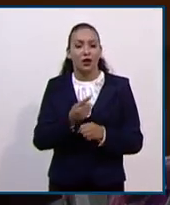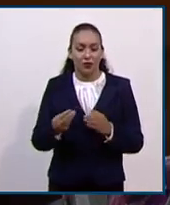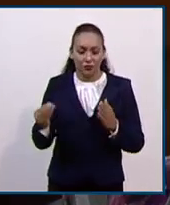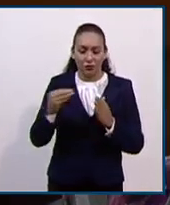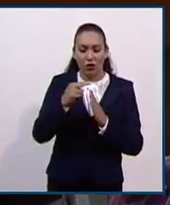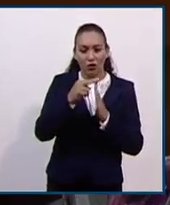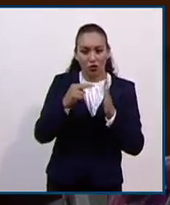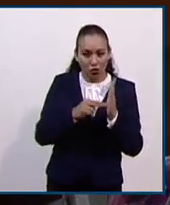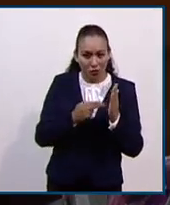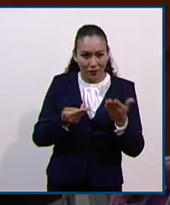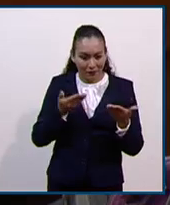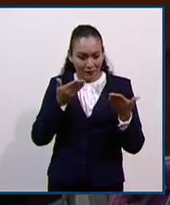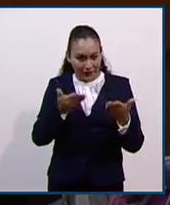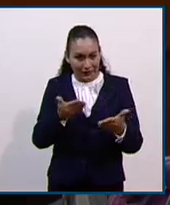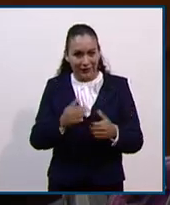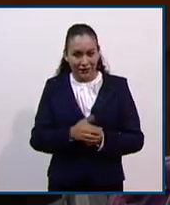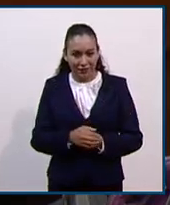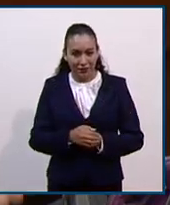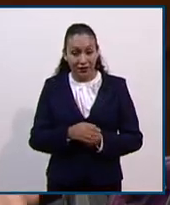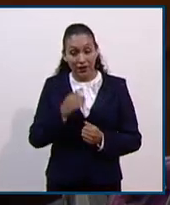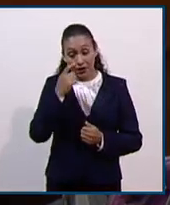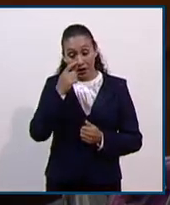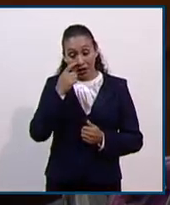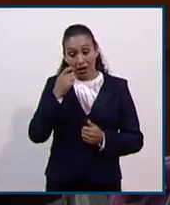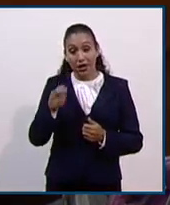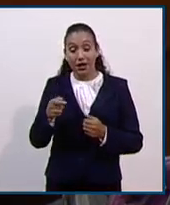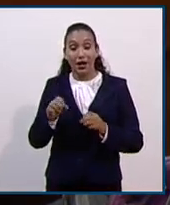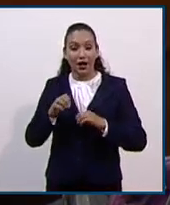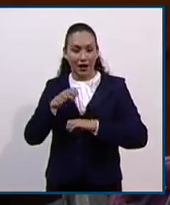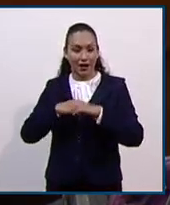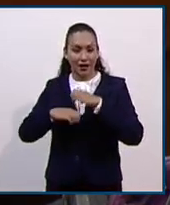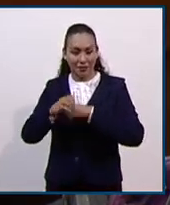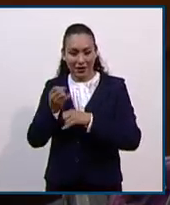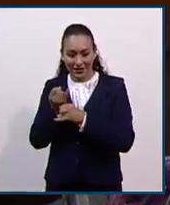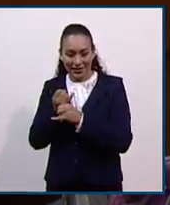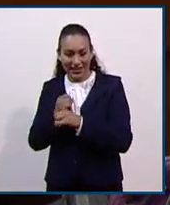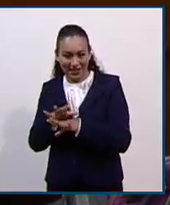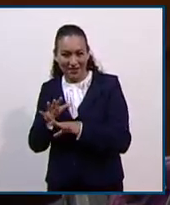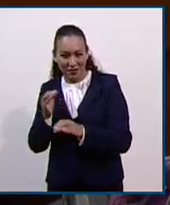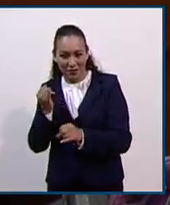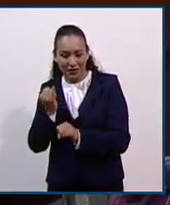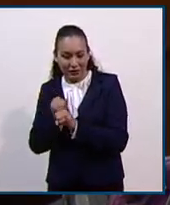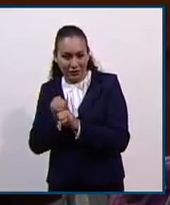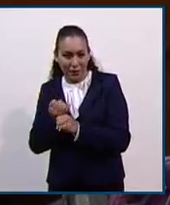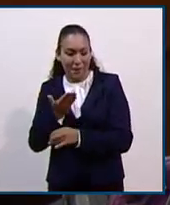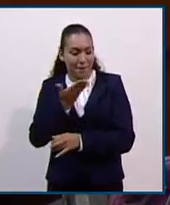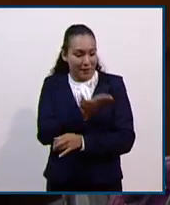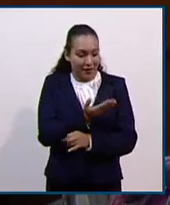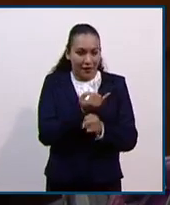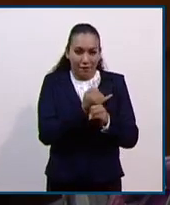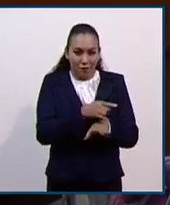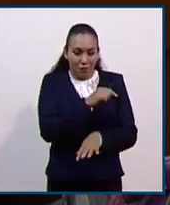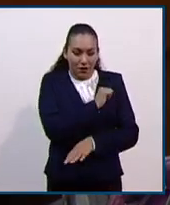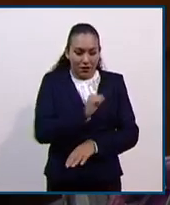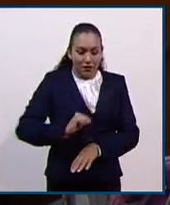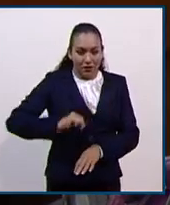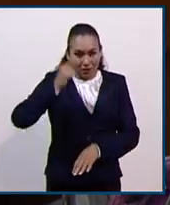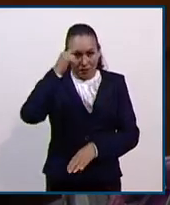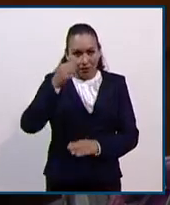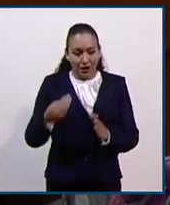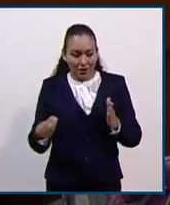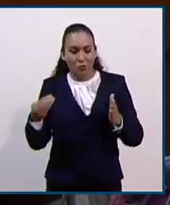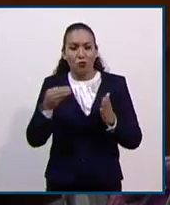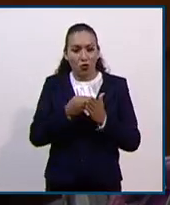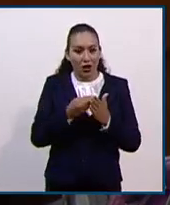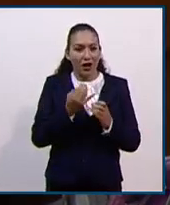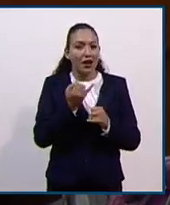y los actos reclamados mediante los cuales la agencia digital requiere la información específica a la alcaldía para la conformación del inventario